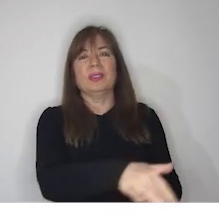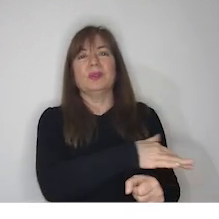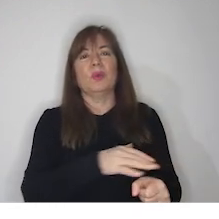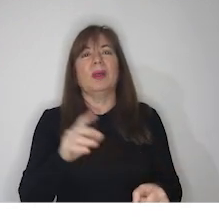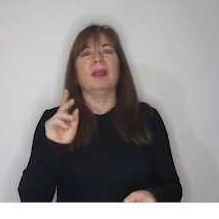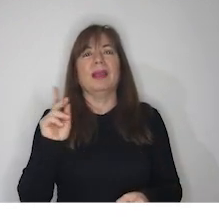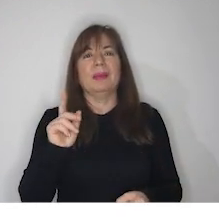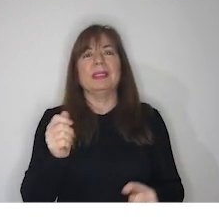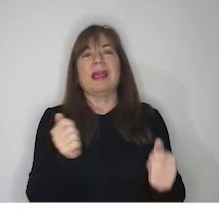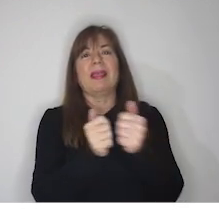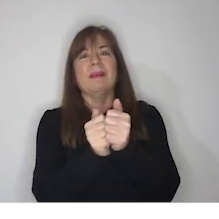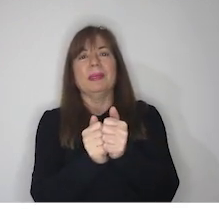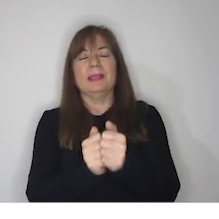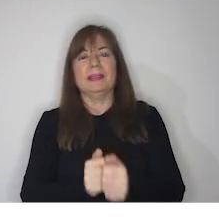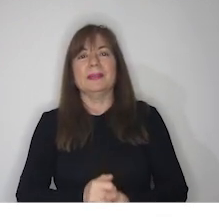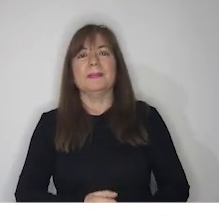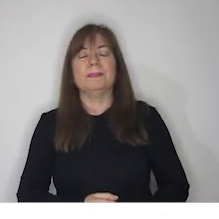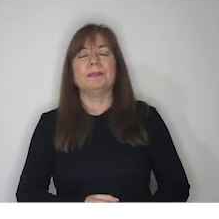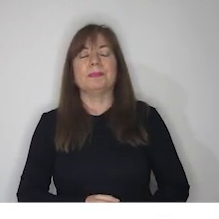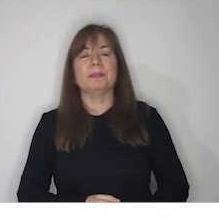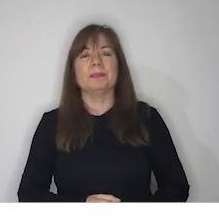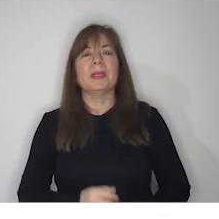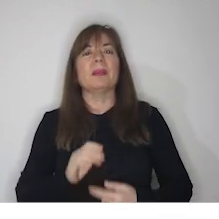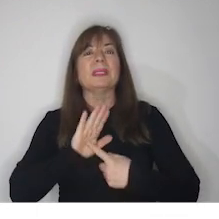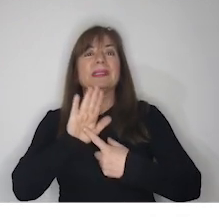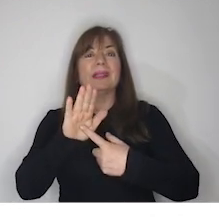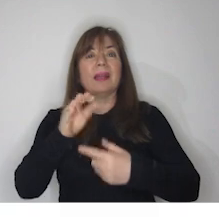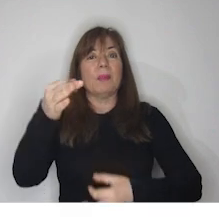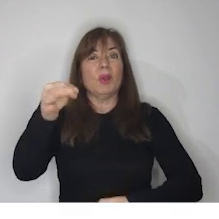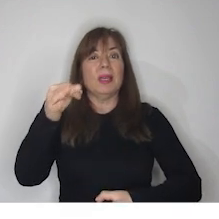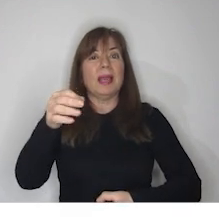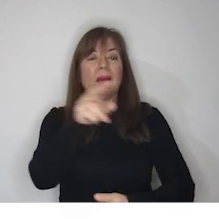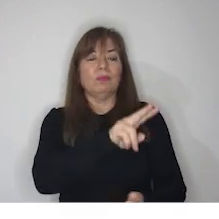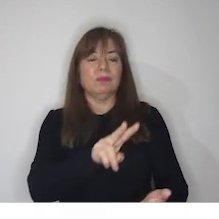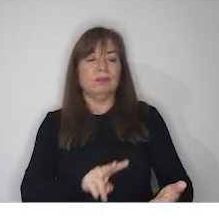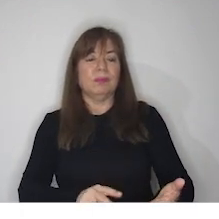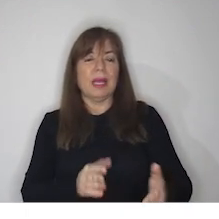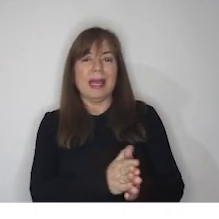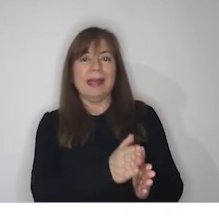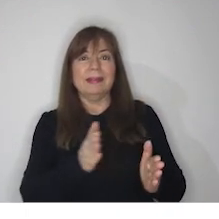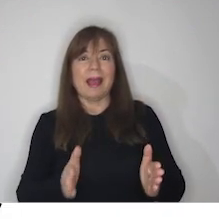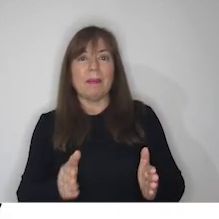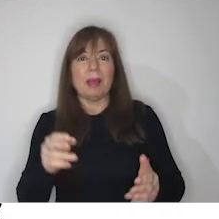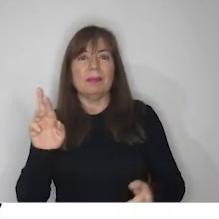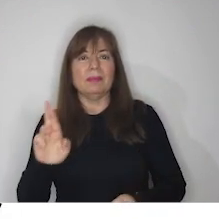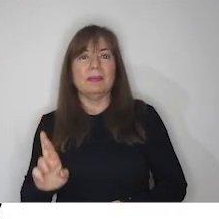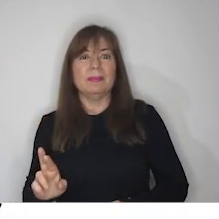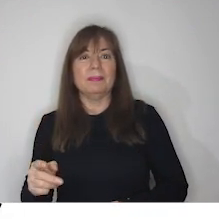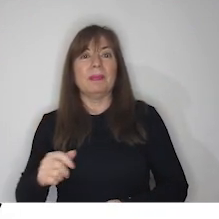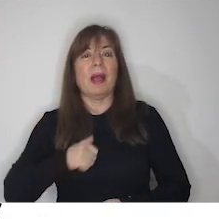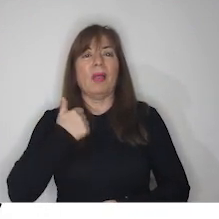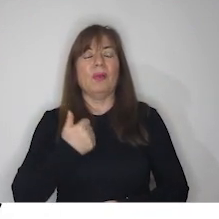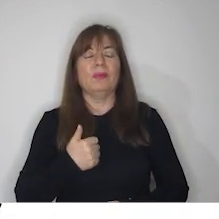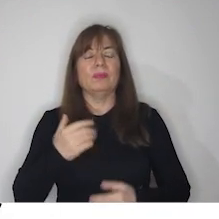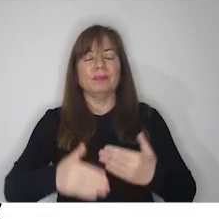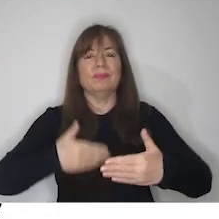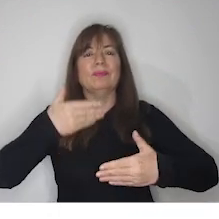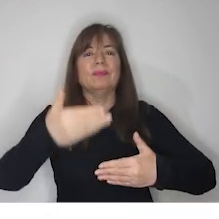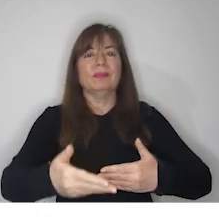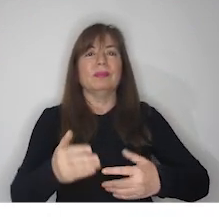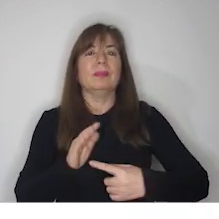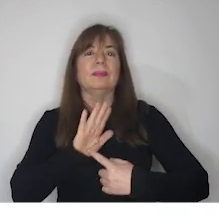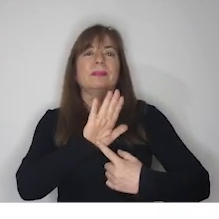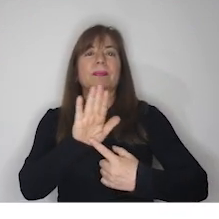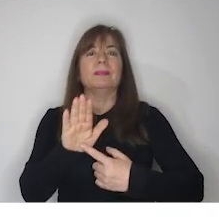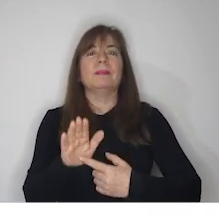continuación presentaremos la guía de lectura, etapa de la menstruación en la adolescencia, posteriormente se presentará la menstruación en sus etapas de